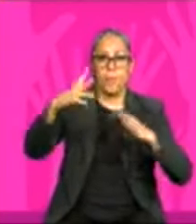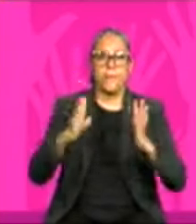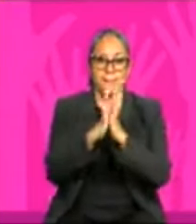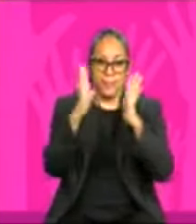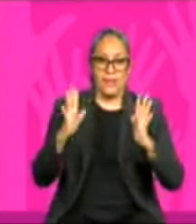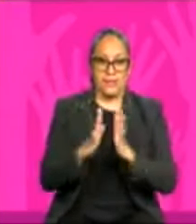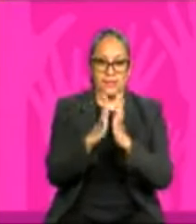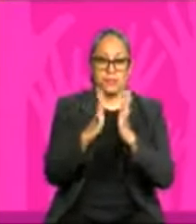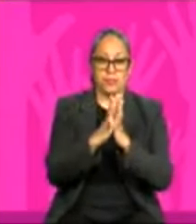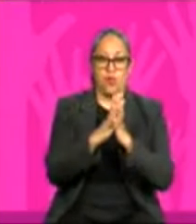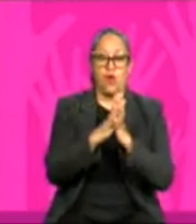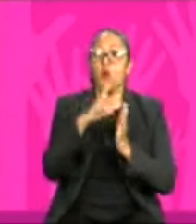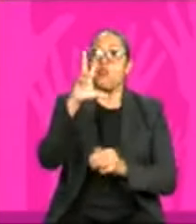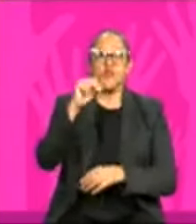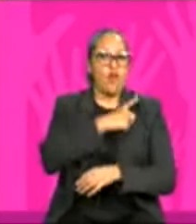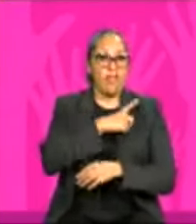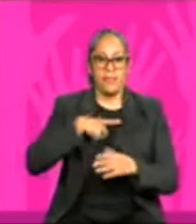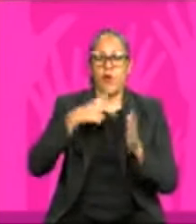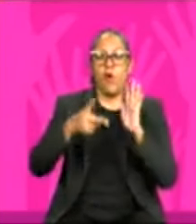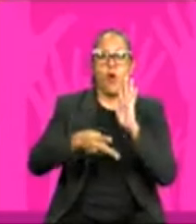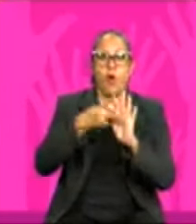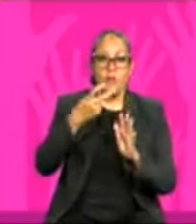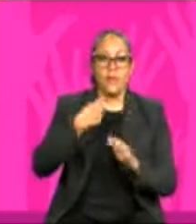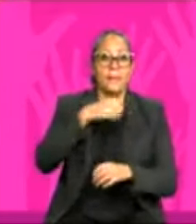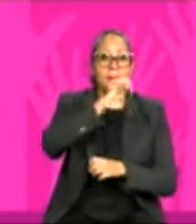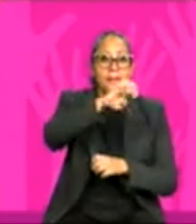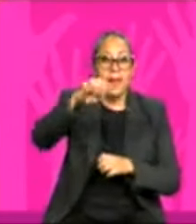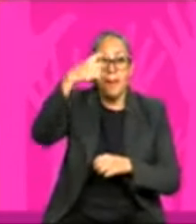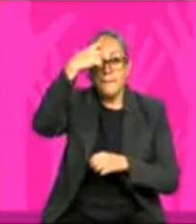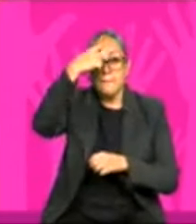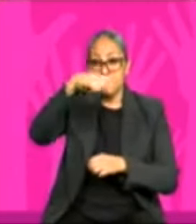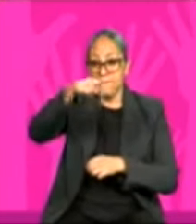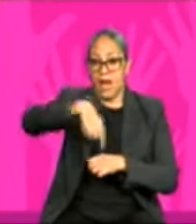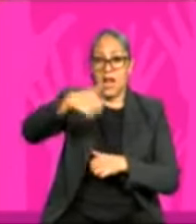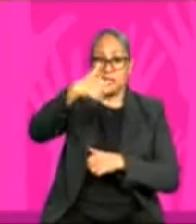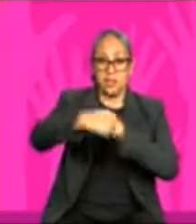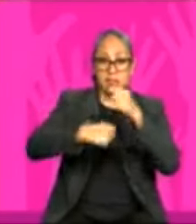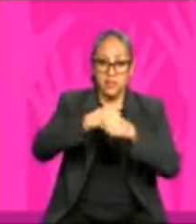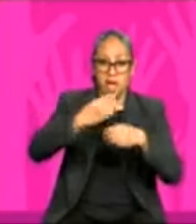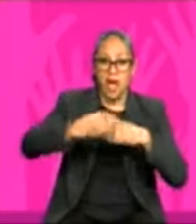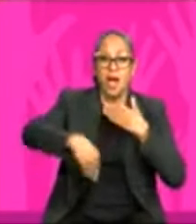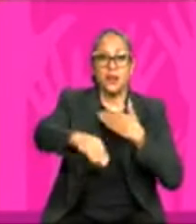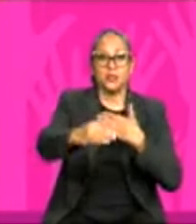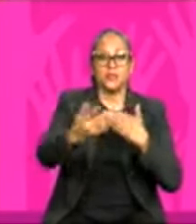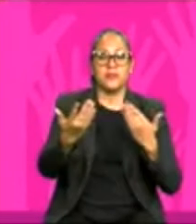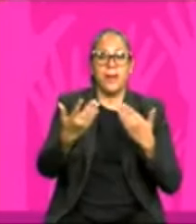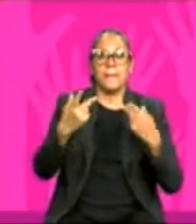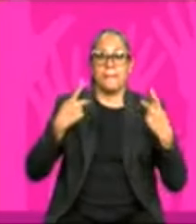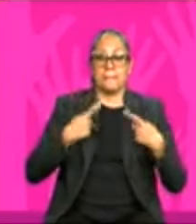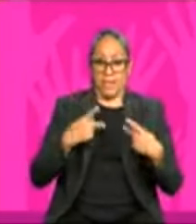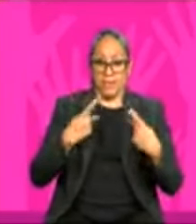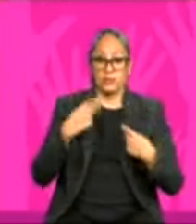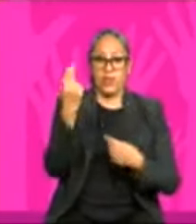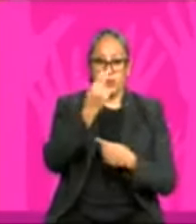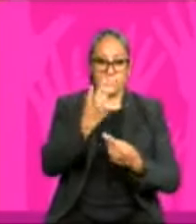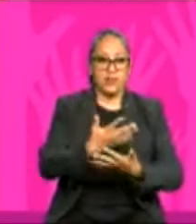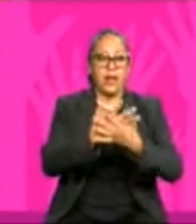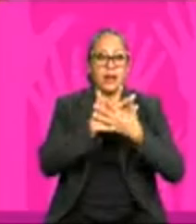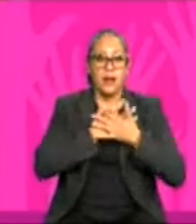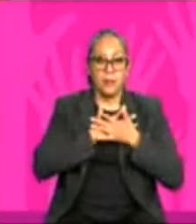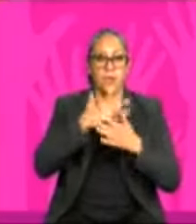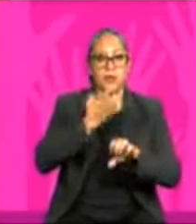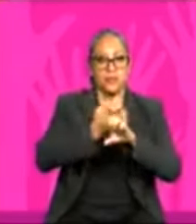que nos vuelvan a engañar 6 años más. Morelos para los morelenses, con gente que quiera, que ame a Morelos y sobre